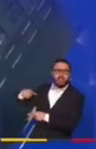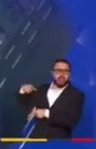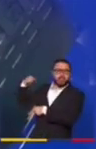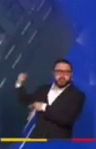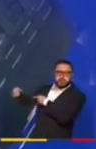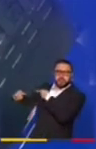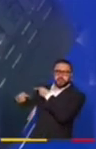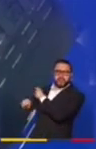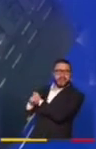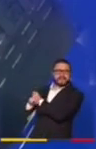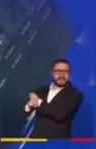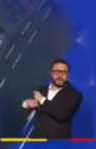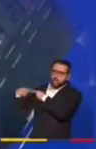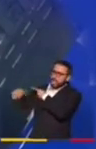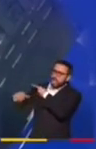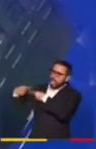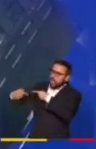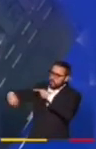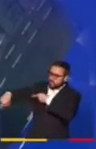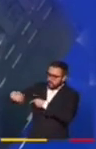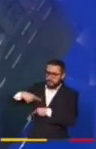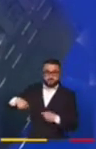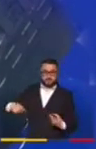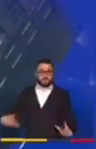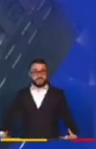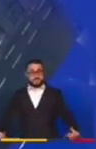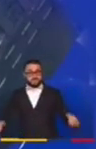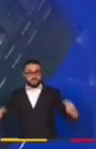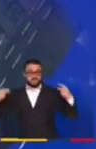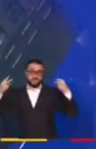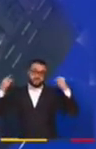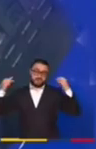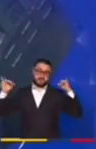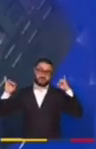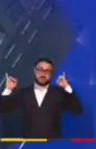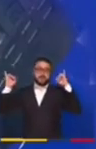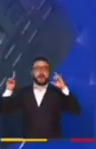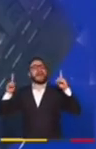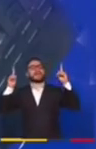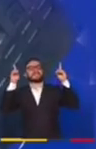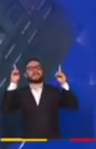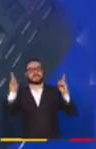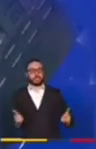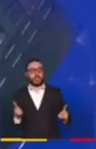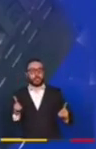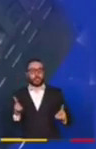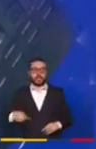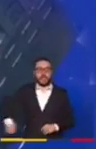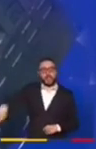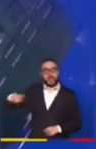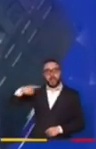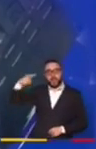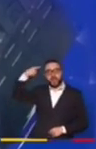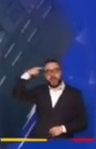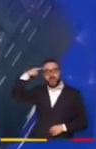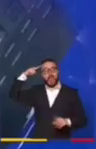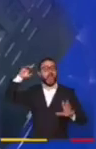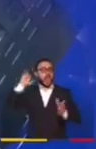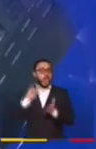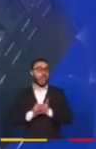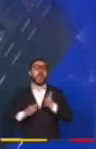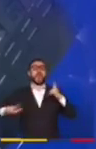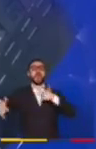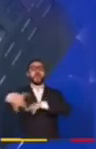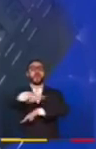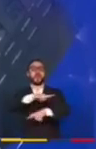herederos de los esclavistas, oligarcas, decidió y creyó que podían dominar a Colombia